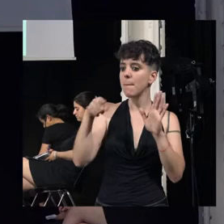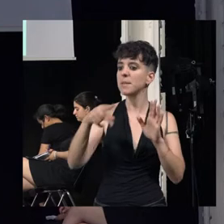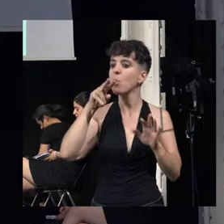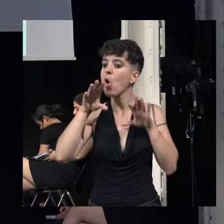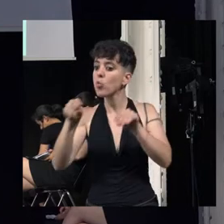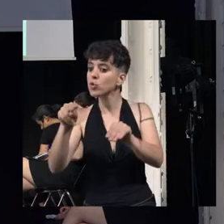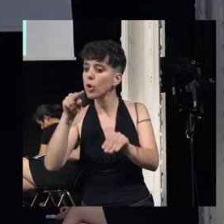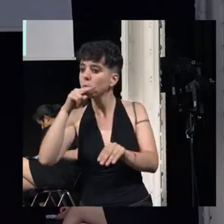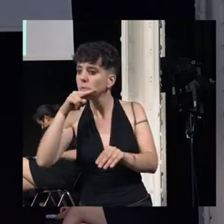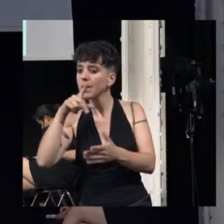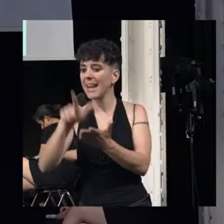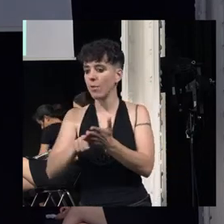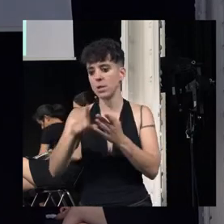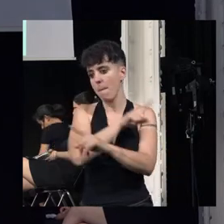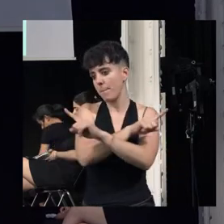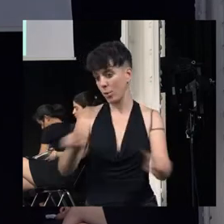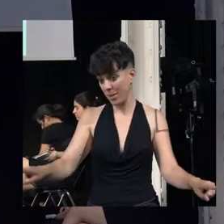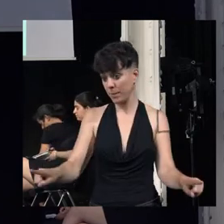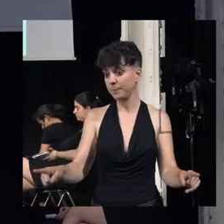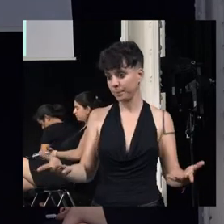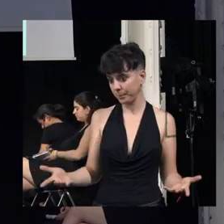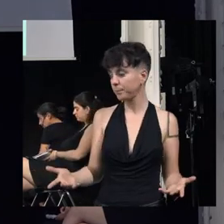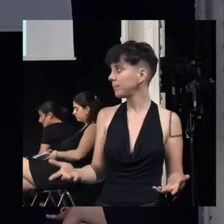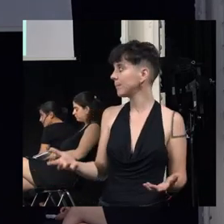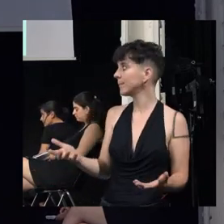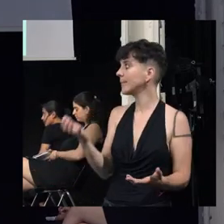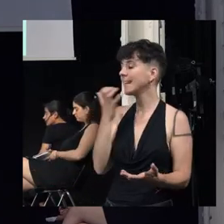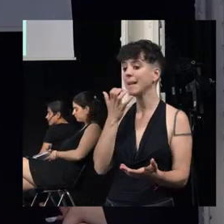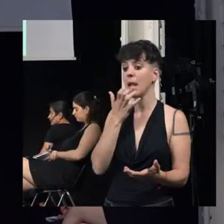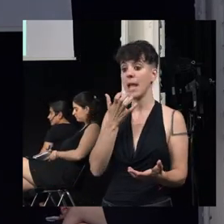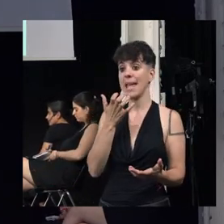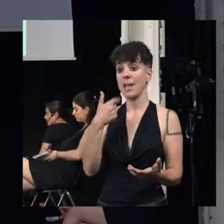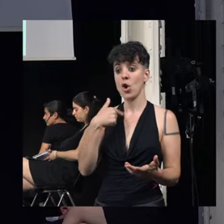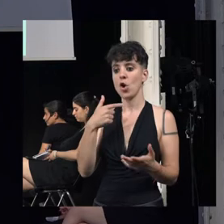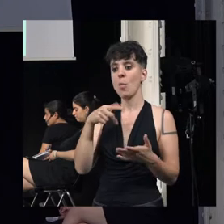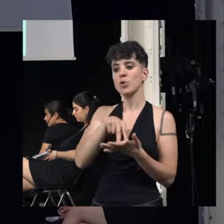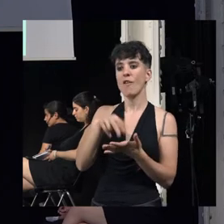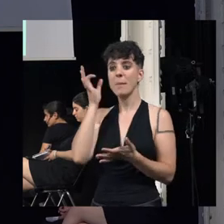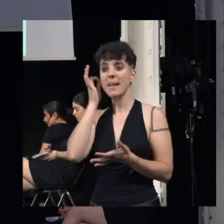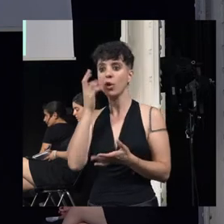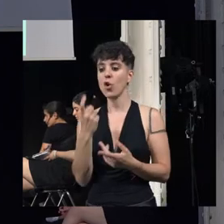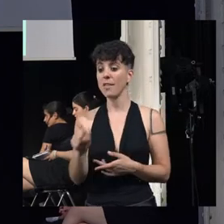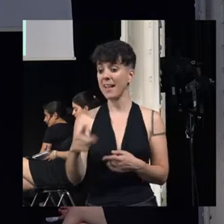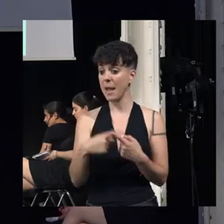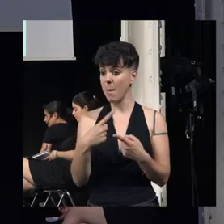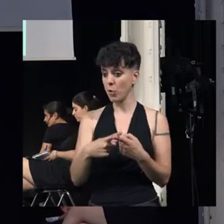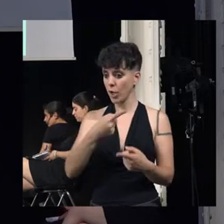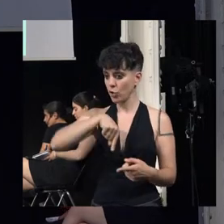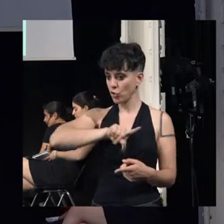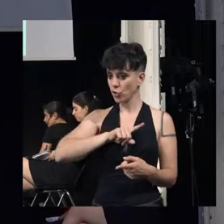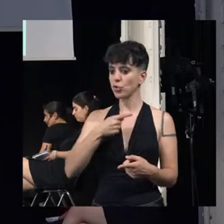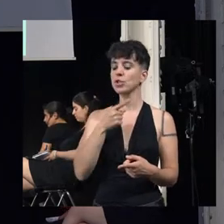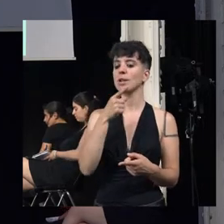lengua, no tendría que tener esta posición política de hablar en femenino, porque nosotros tenemos palabras para el masculino, por ejemplo, un gitano es un